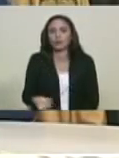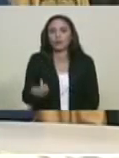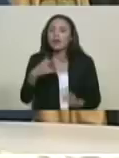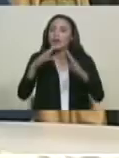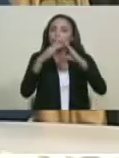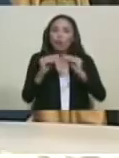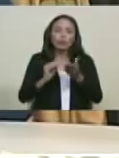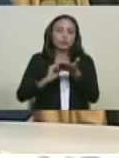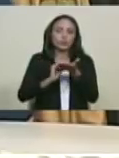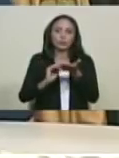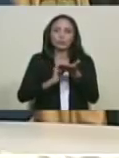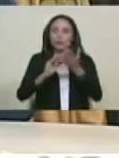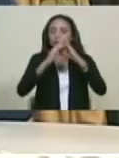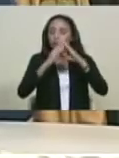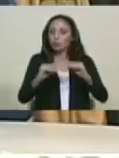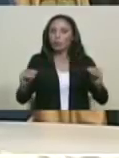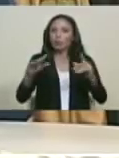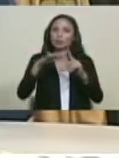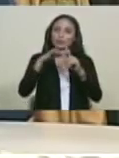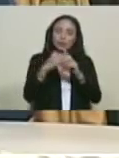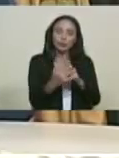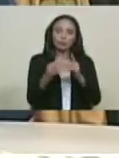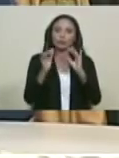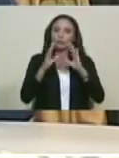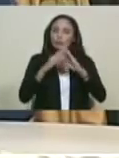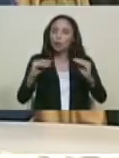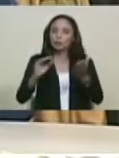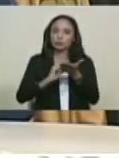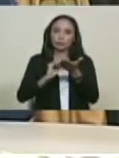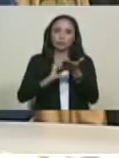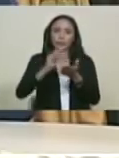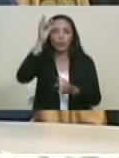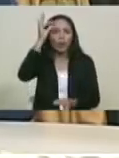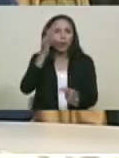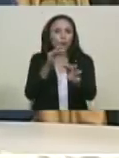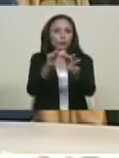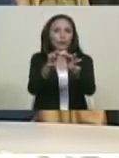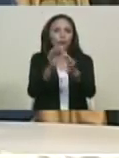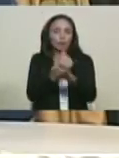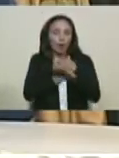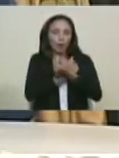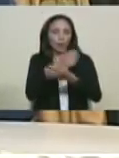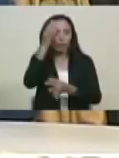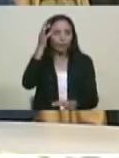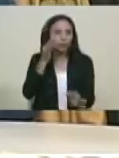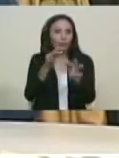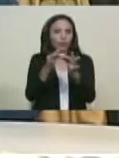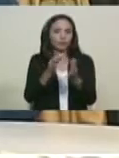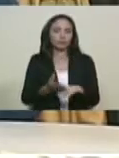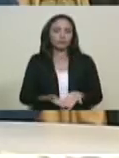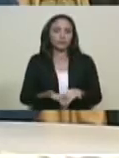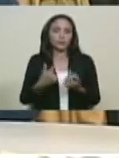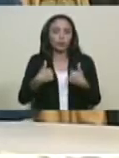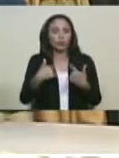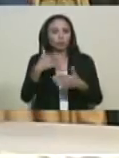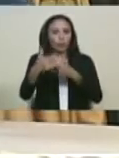compatriotas yo tengo mucha fe y tengo mucha certeza también